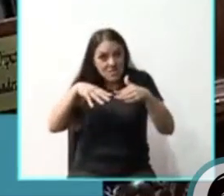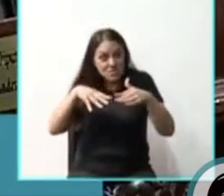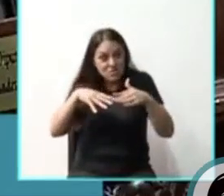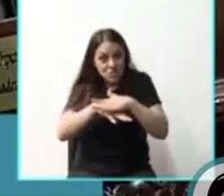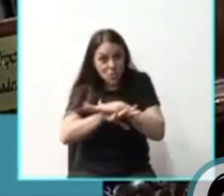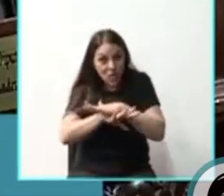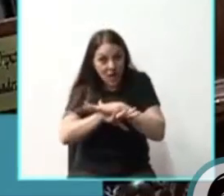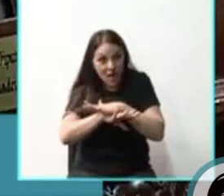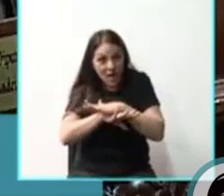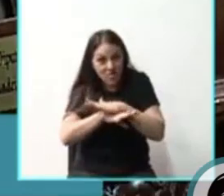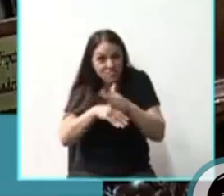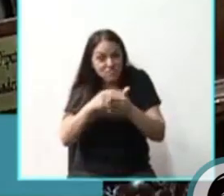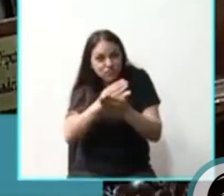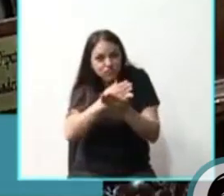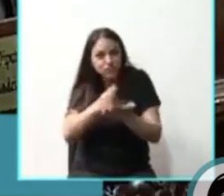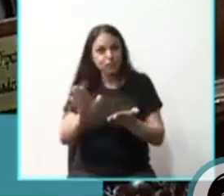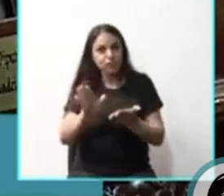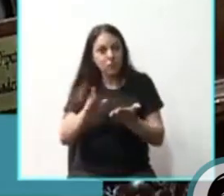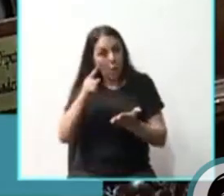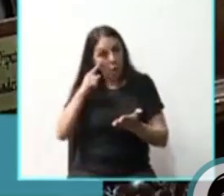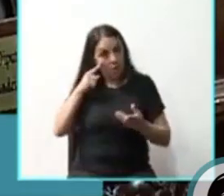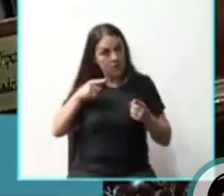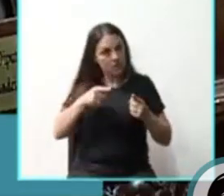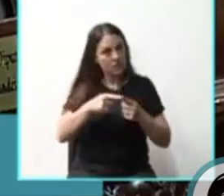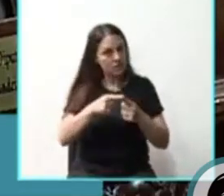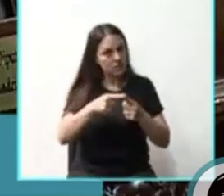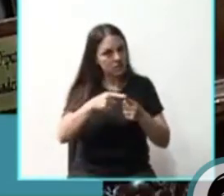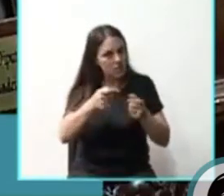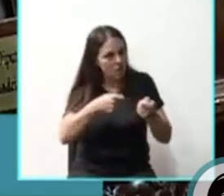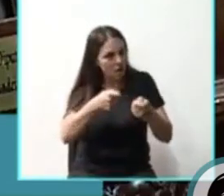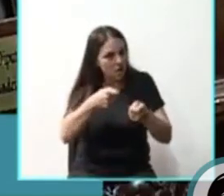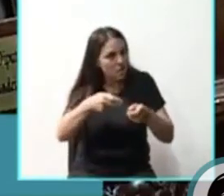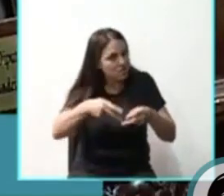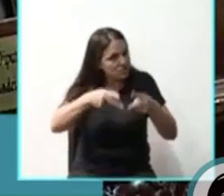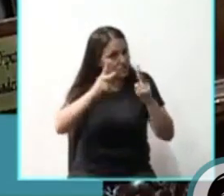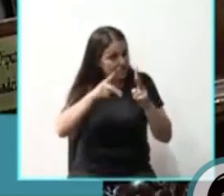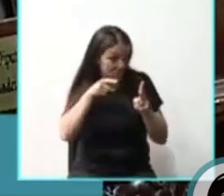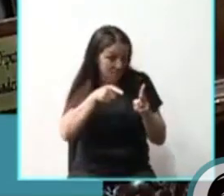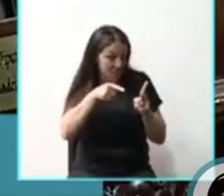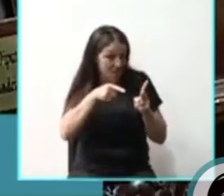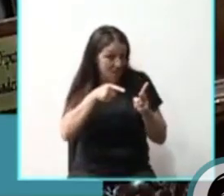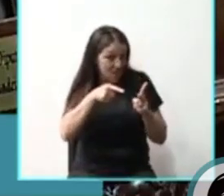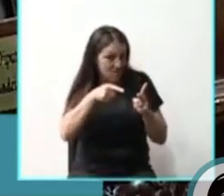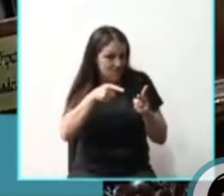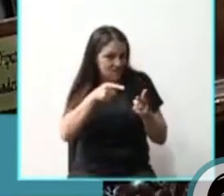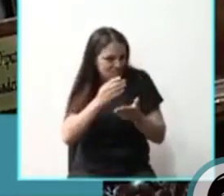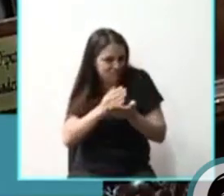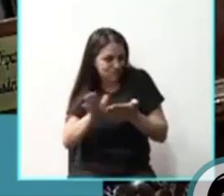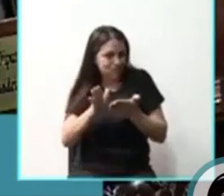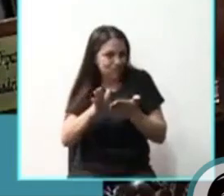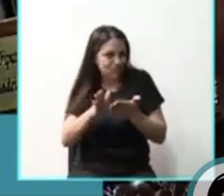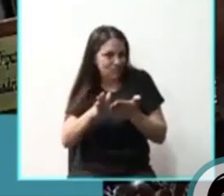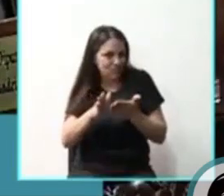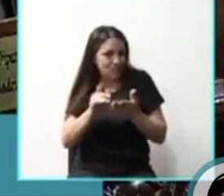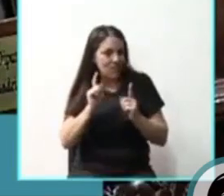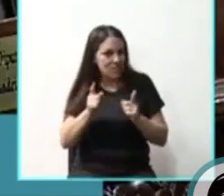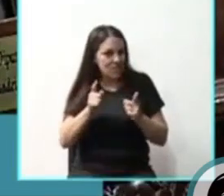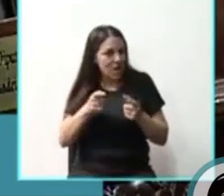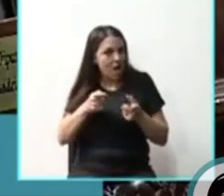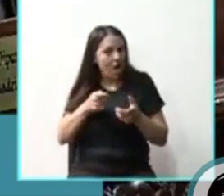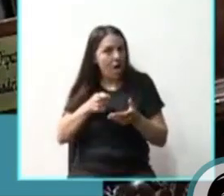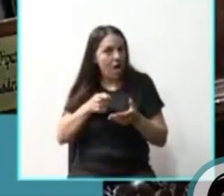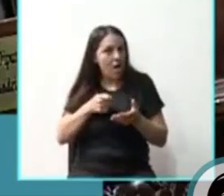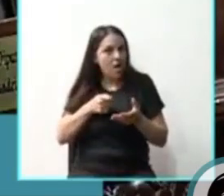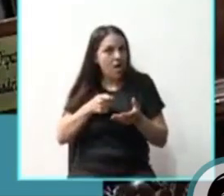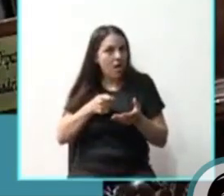expulsiva porque el objetivo de la especulación inmobiliaria cesa en la inversión de los